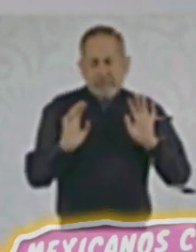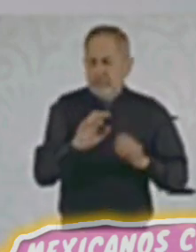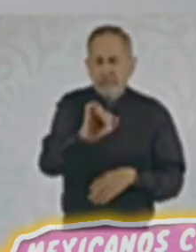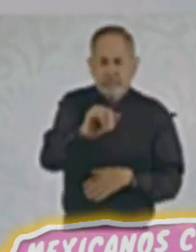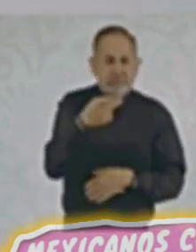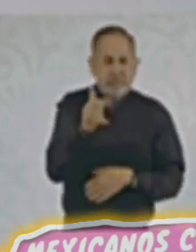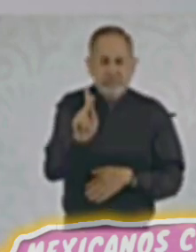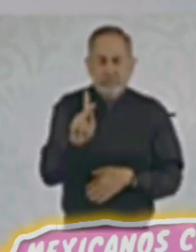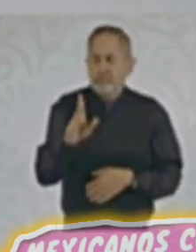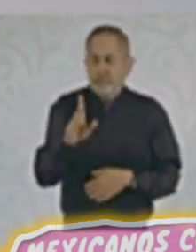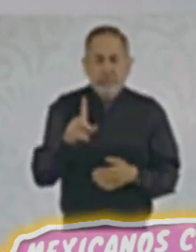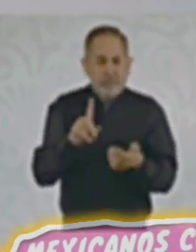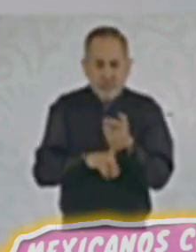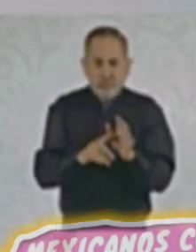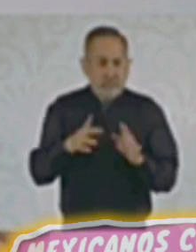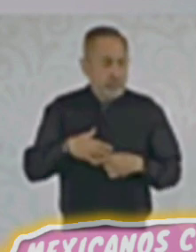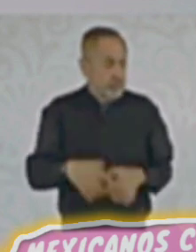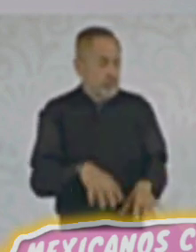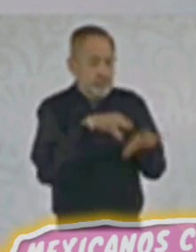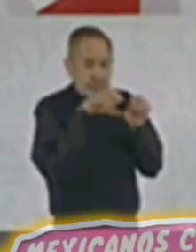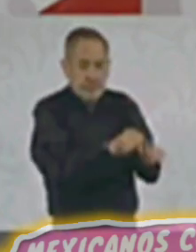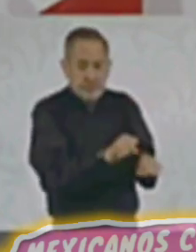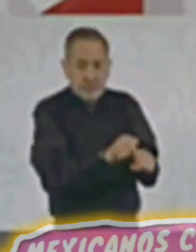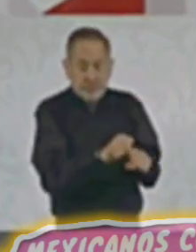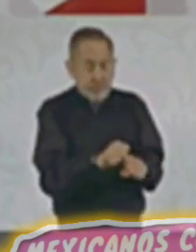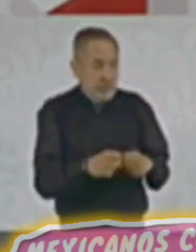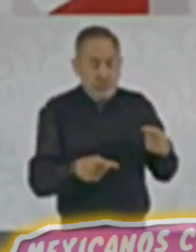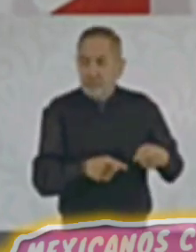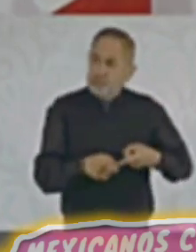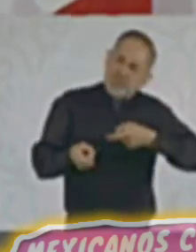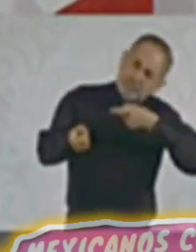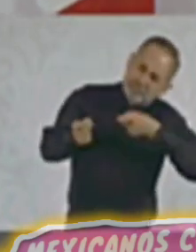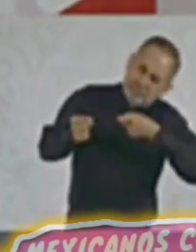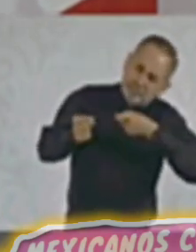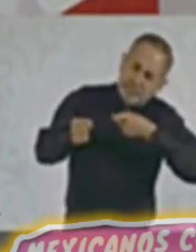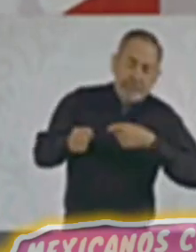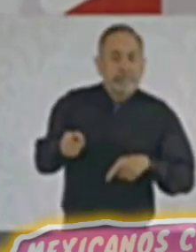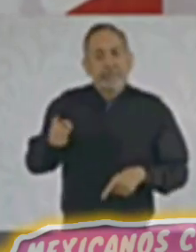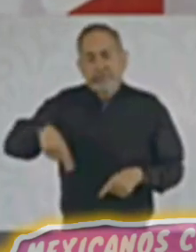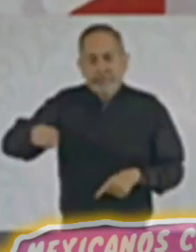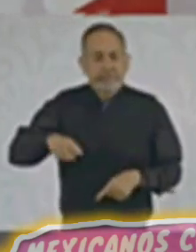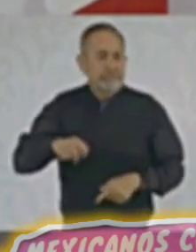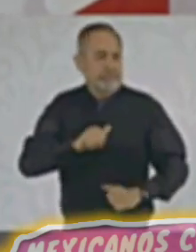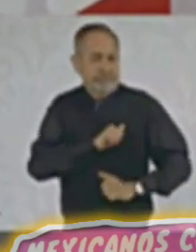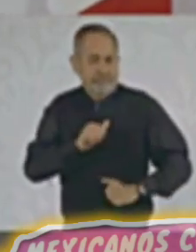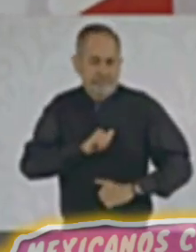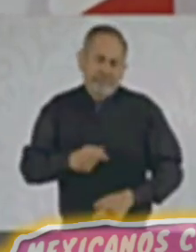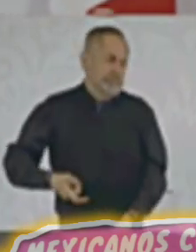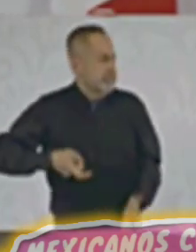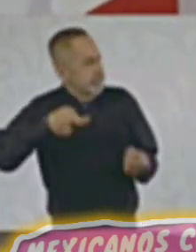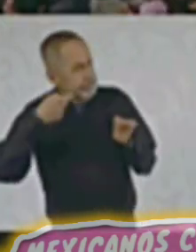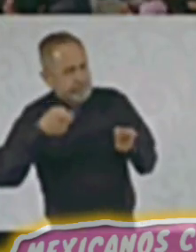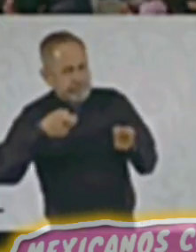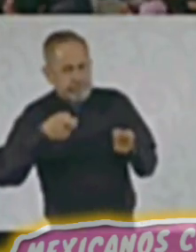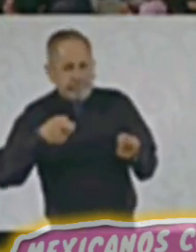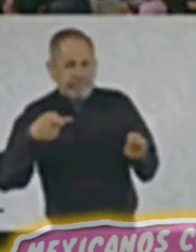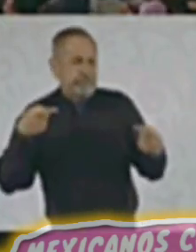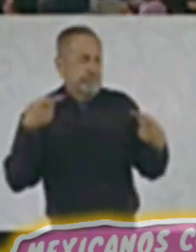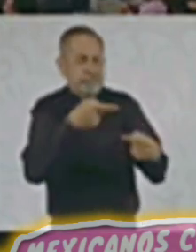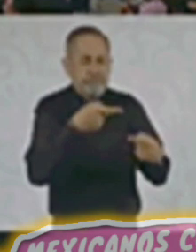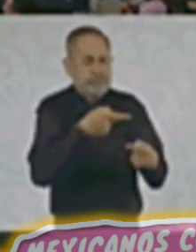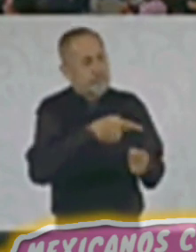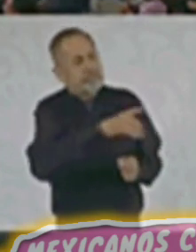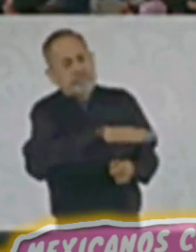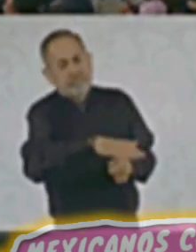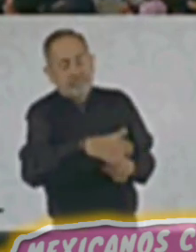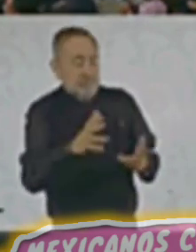fue una detención en donde hubo agresión a las fuerzas federales y respondiera. En este caso, ¿qué